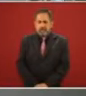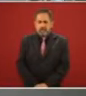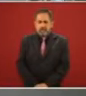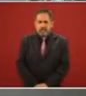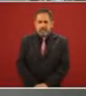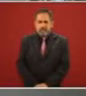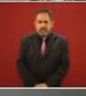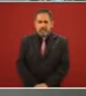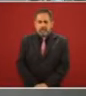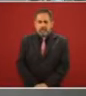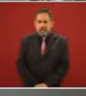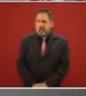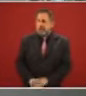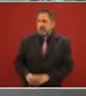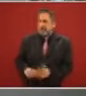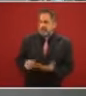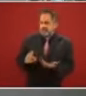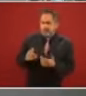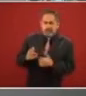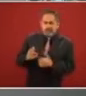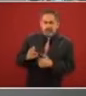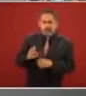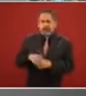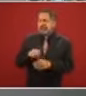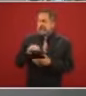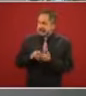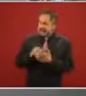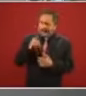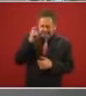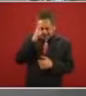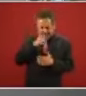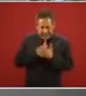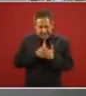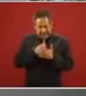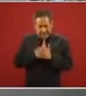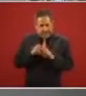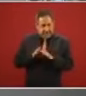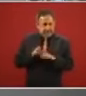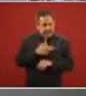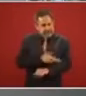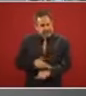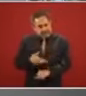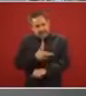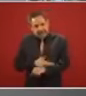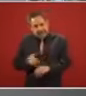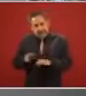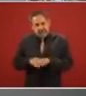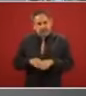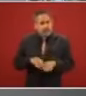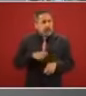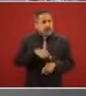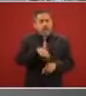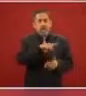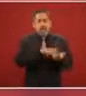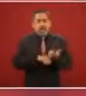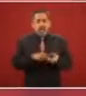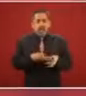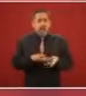existe? Ah, porque estamos batallando con la dispersión de